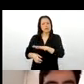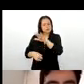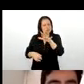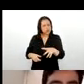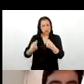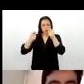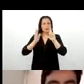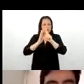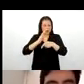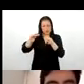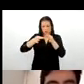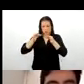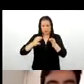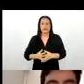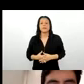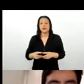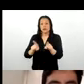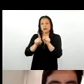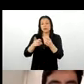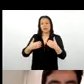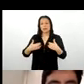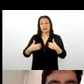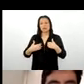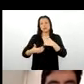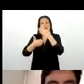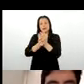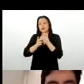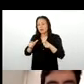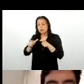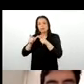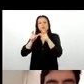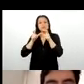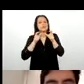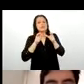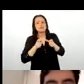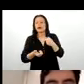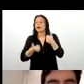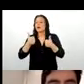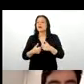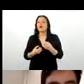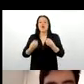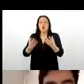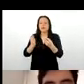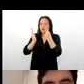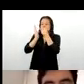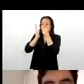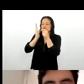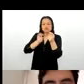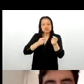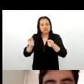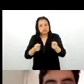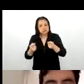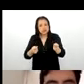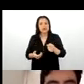adelante. Tenemos una etapa de monitoreo, que es justamente ver nuestros indicadores de gestión, que están